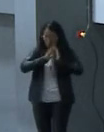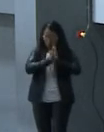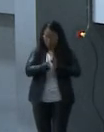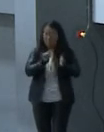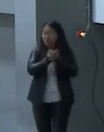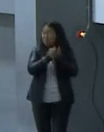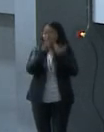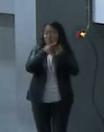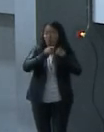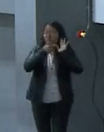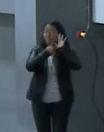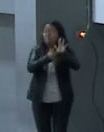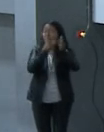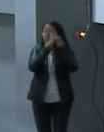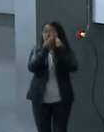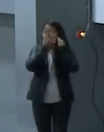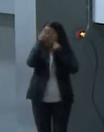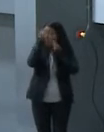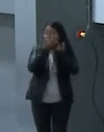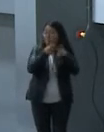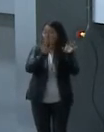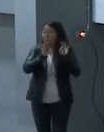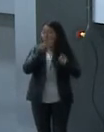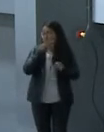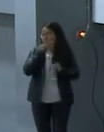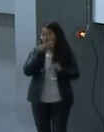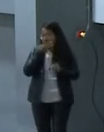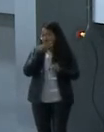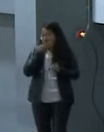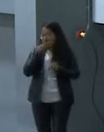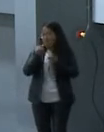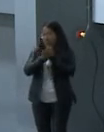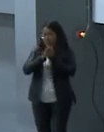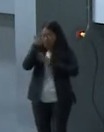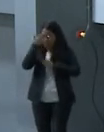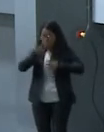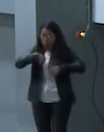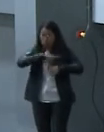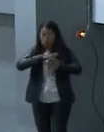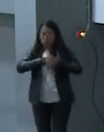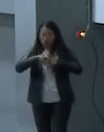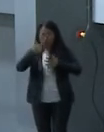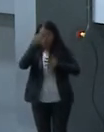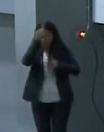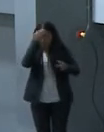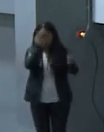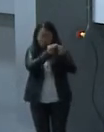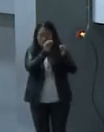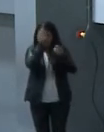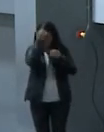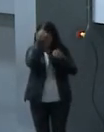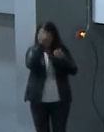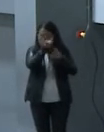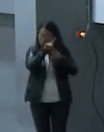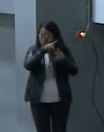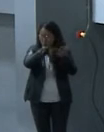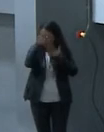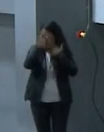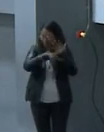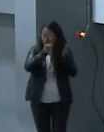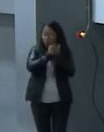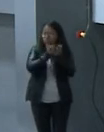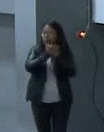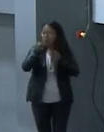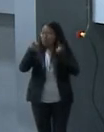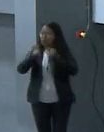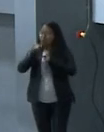no se ha cumplido. Nosotros creemos y estamos de acuerdo con ese proyecto y por eso lo mantenemos, que a 5 años lográramos invertir la